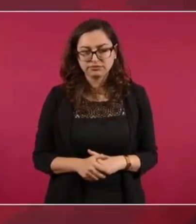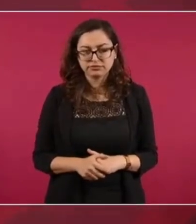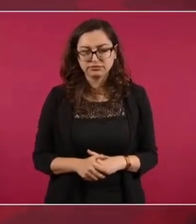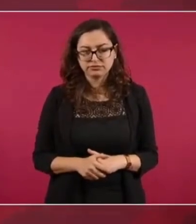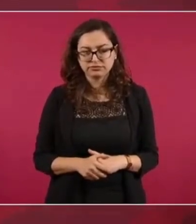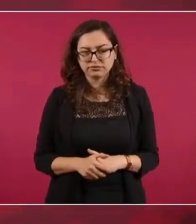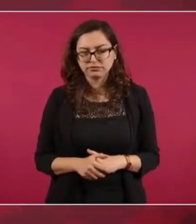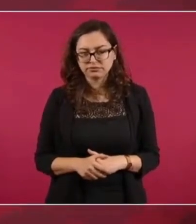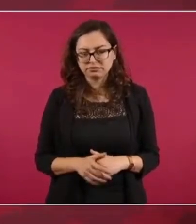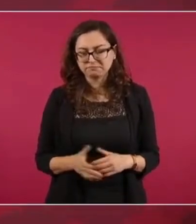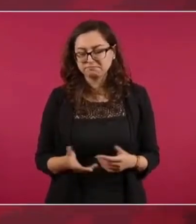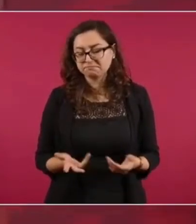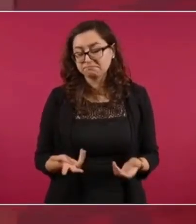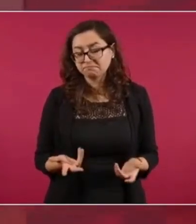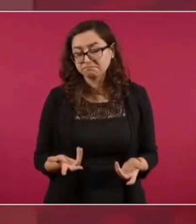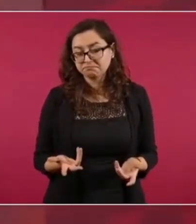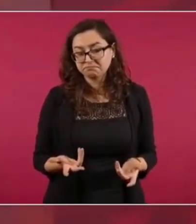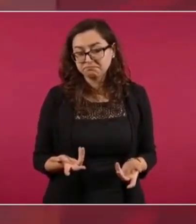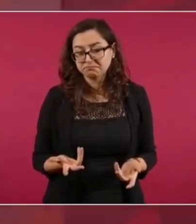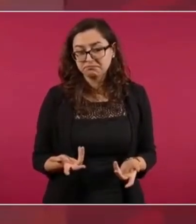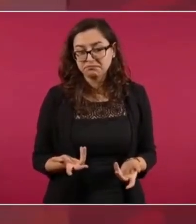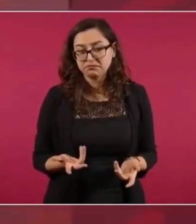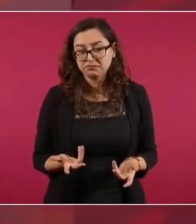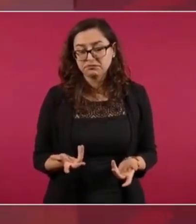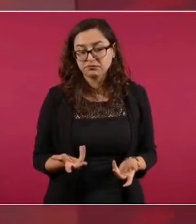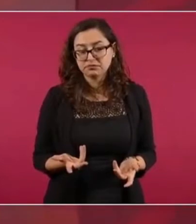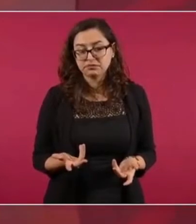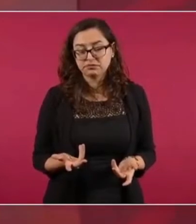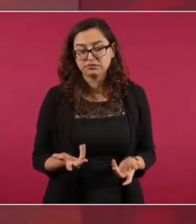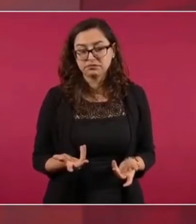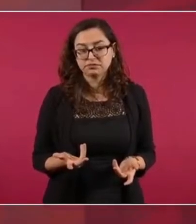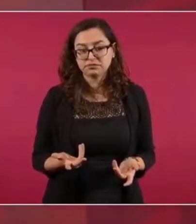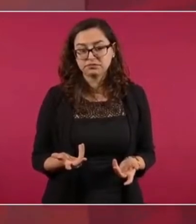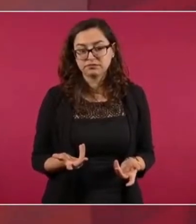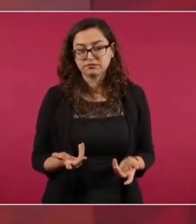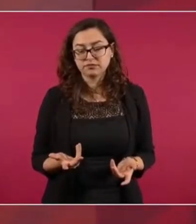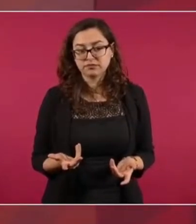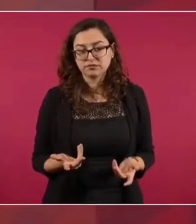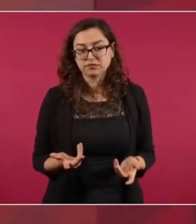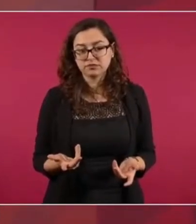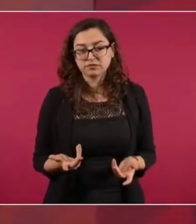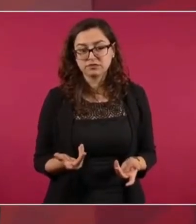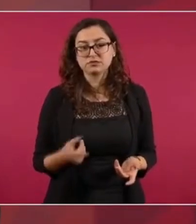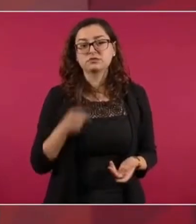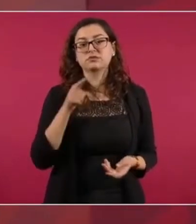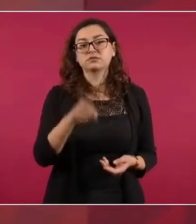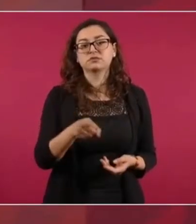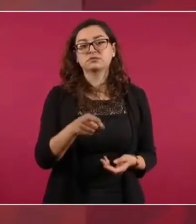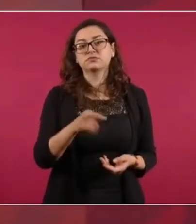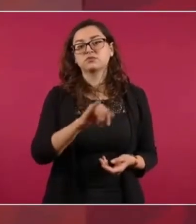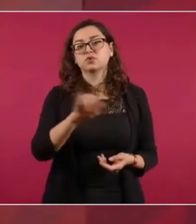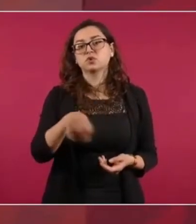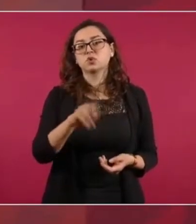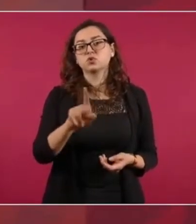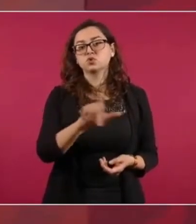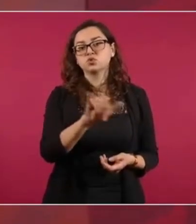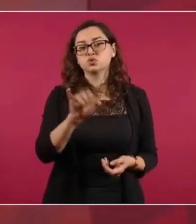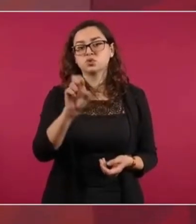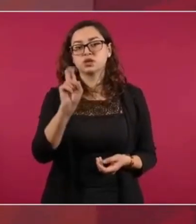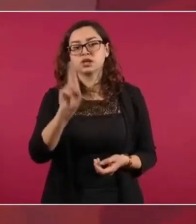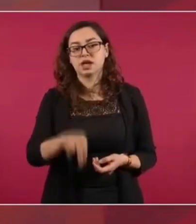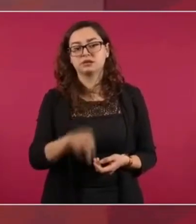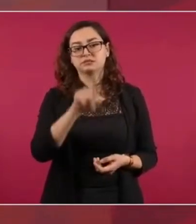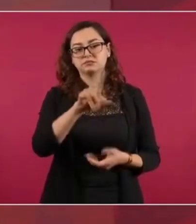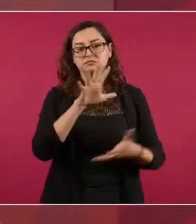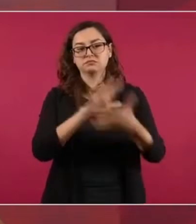acerca de el encarcelamiento injusto a Julián Assange,